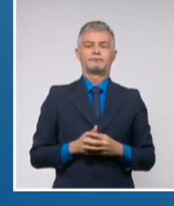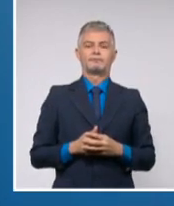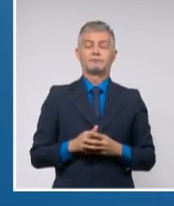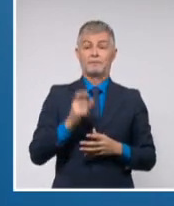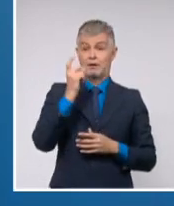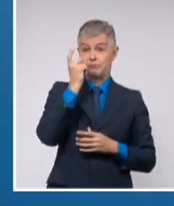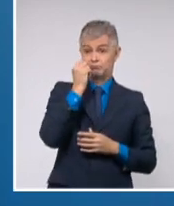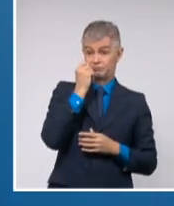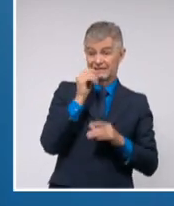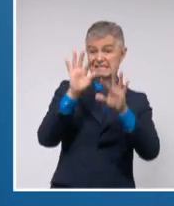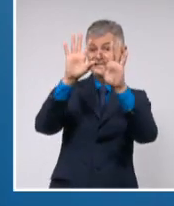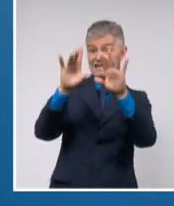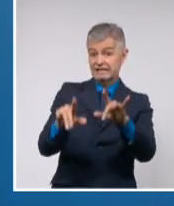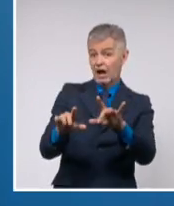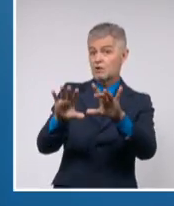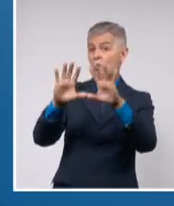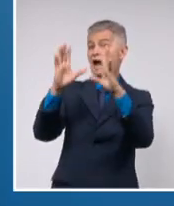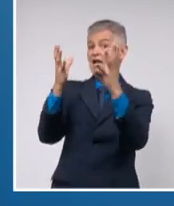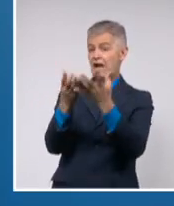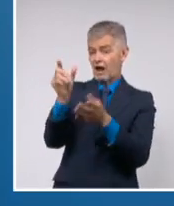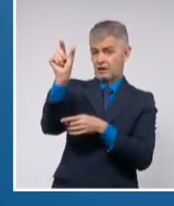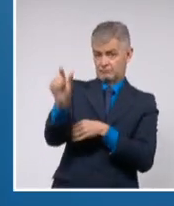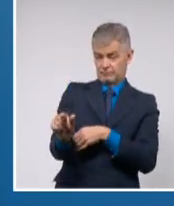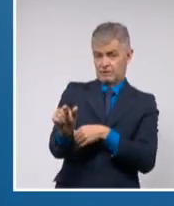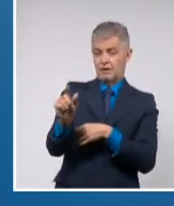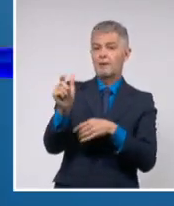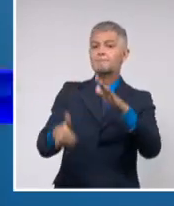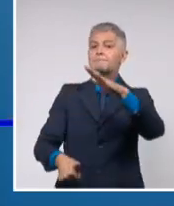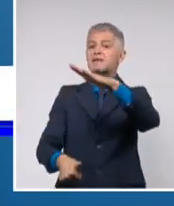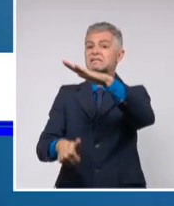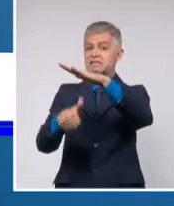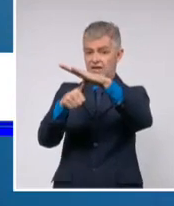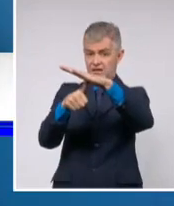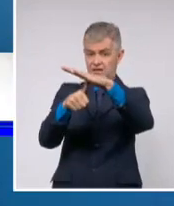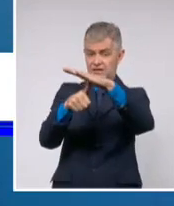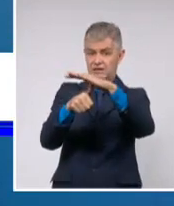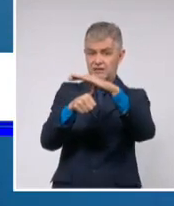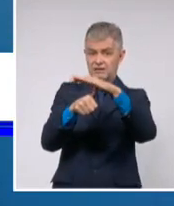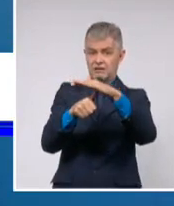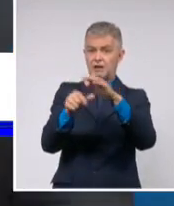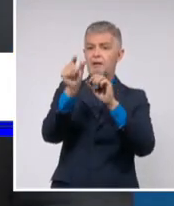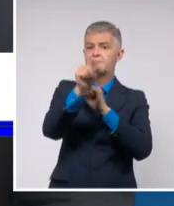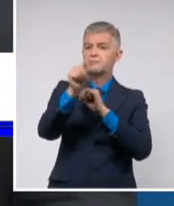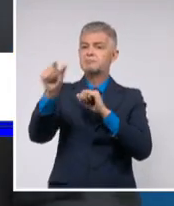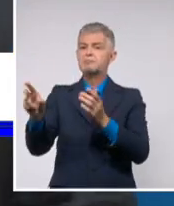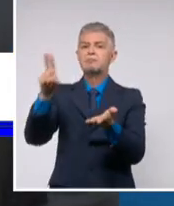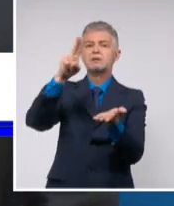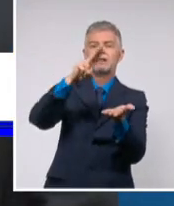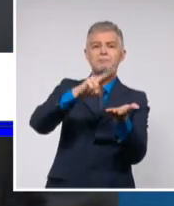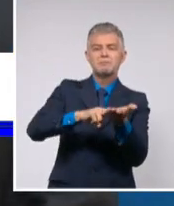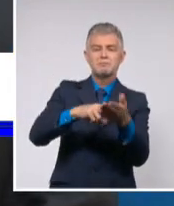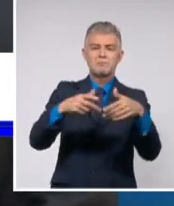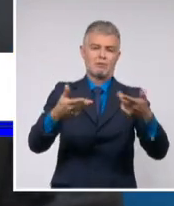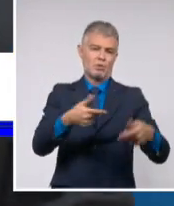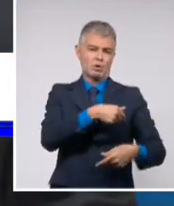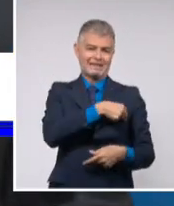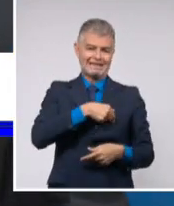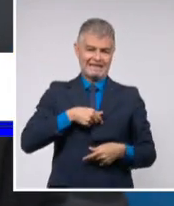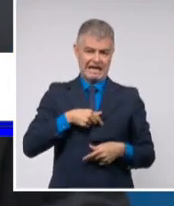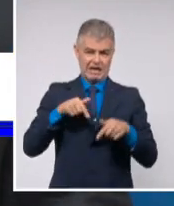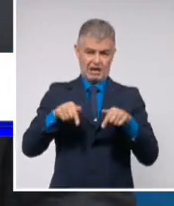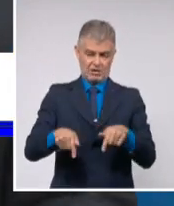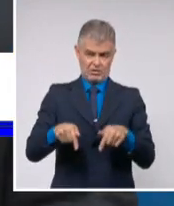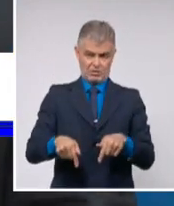Señor secretario general, señor presidente, distinguidos delegados, en el